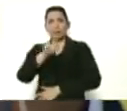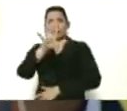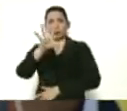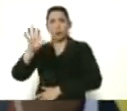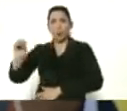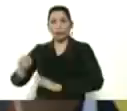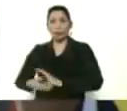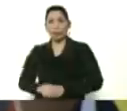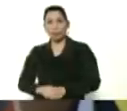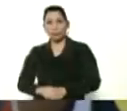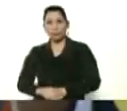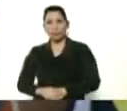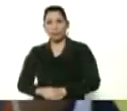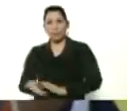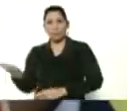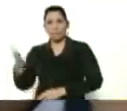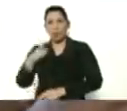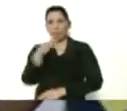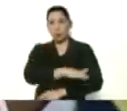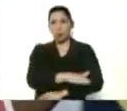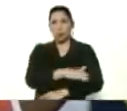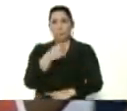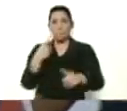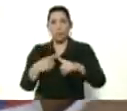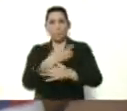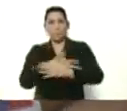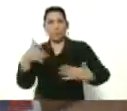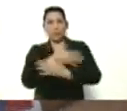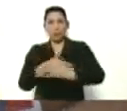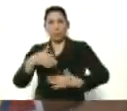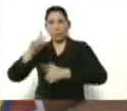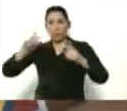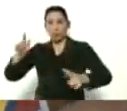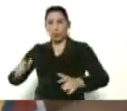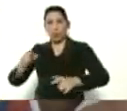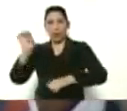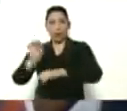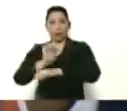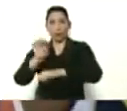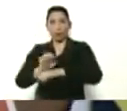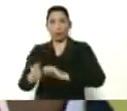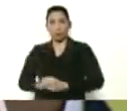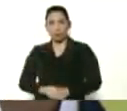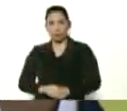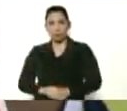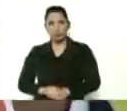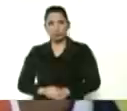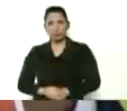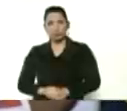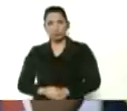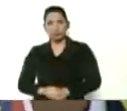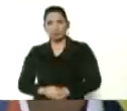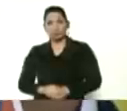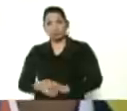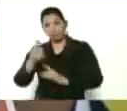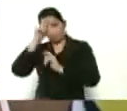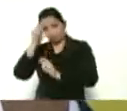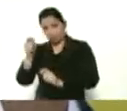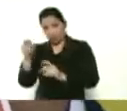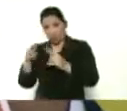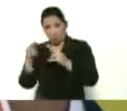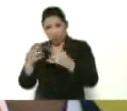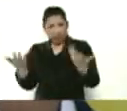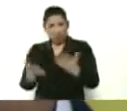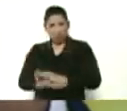150 fallecidos por millón de habitantes. Ecuador, de lo reconocido, porque esa es otra cosa